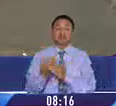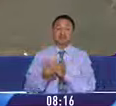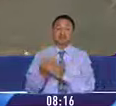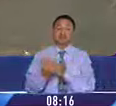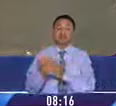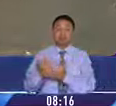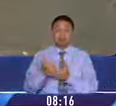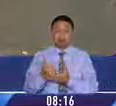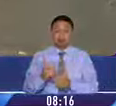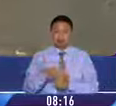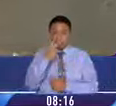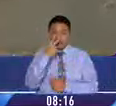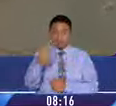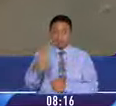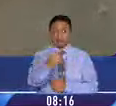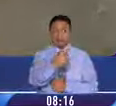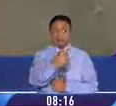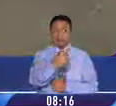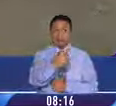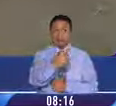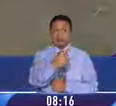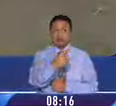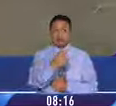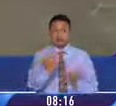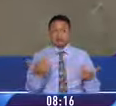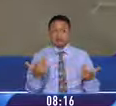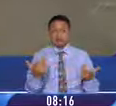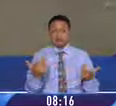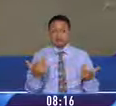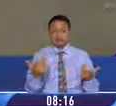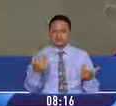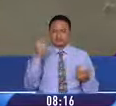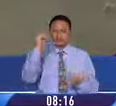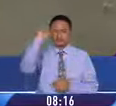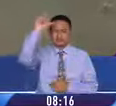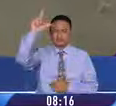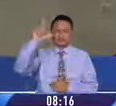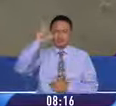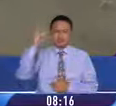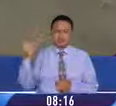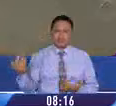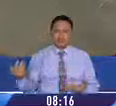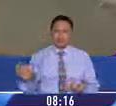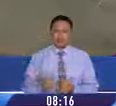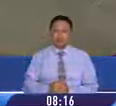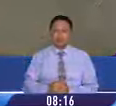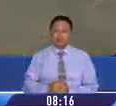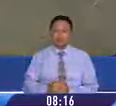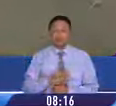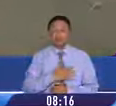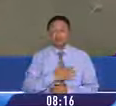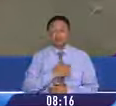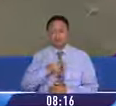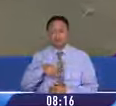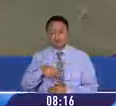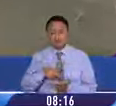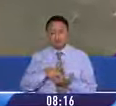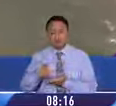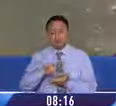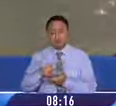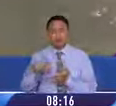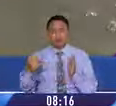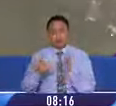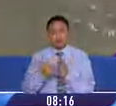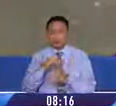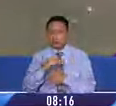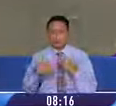hace nada. Y miren, es igual un desperdicio. Entonces no hay coherencia en el accionar tampoco de la empresa de agua potable. Como ciudadanos estamos al día en el pago de